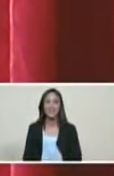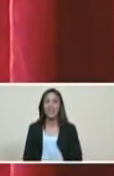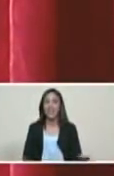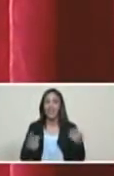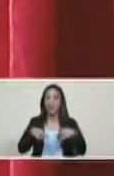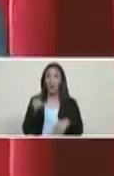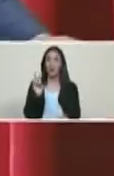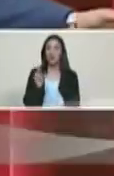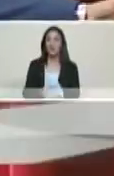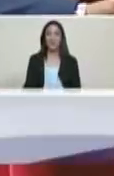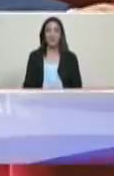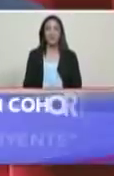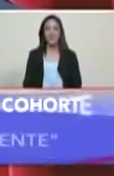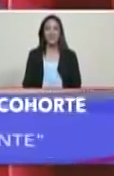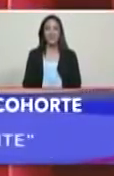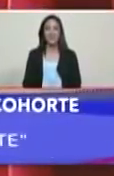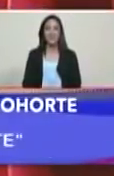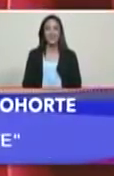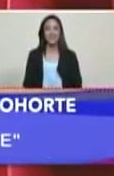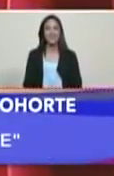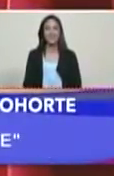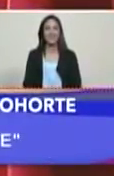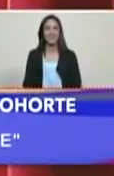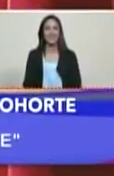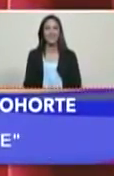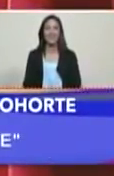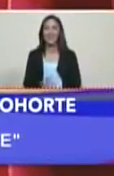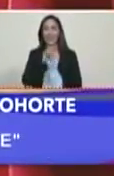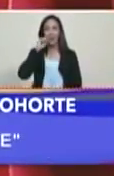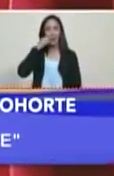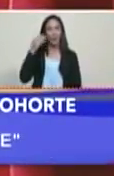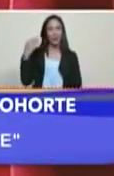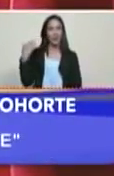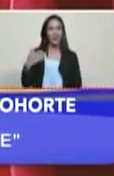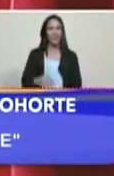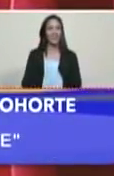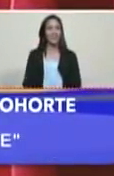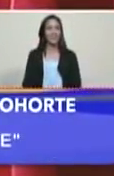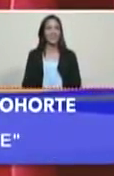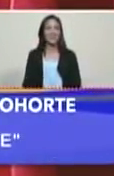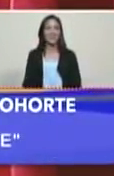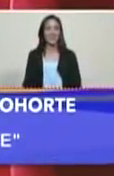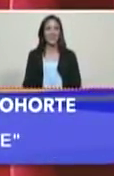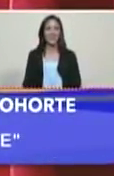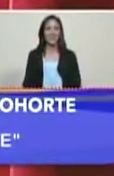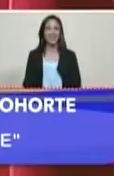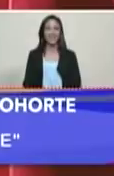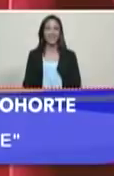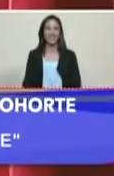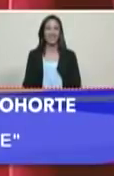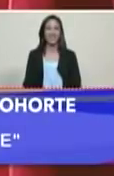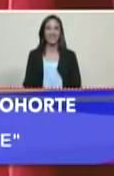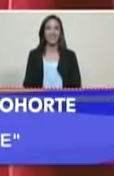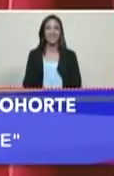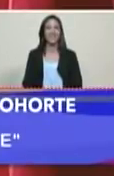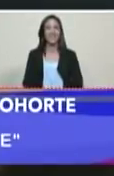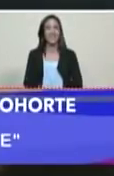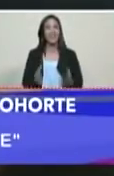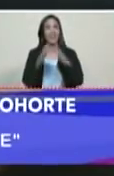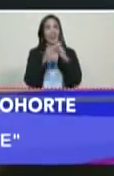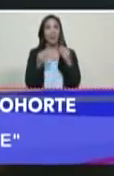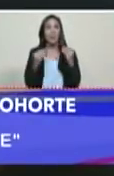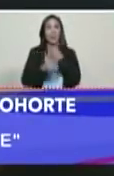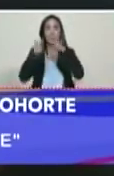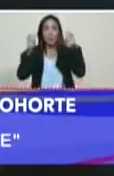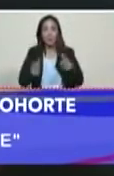Si con el método ACUDE, ¿ustedes se acuerdan? Se alfabetizaban 3.000 personas por año.